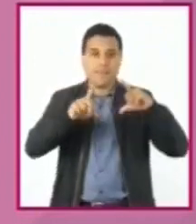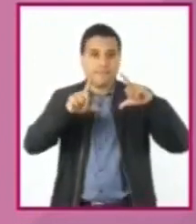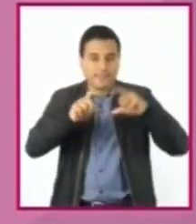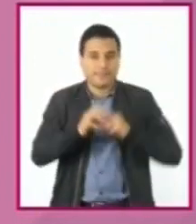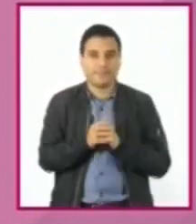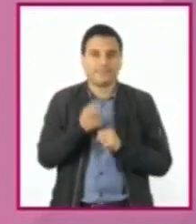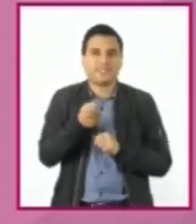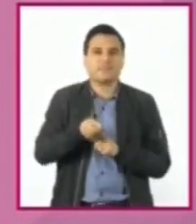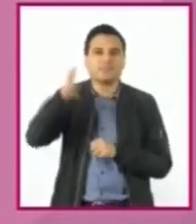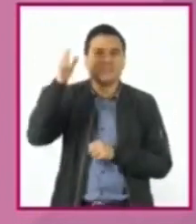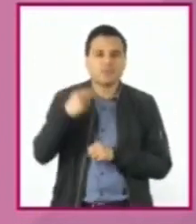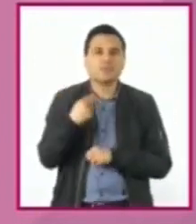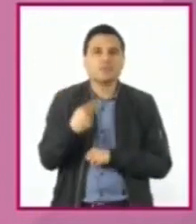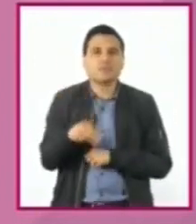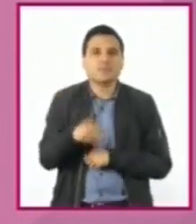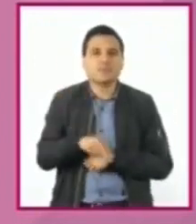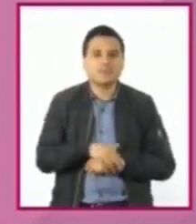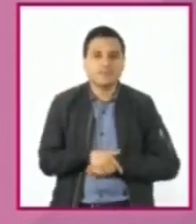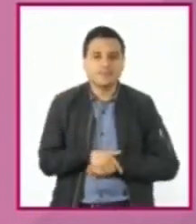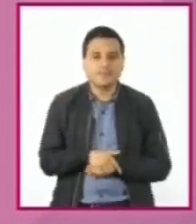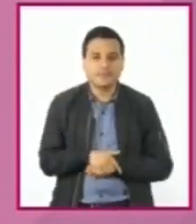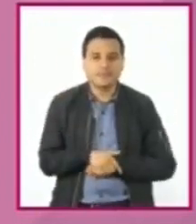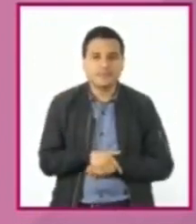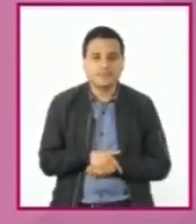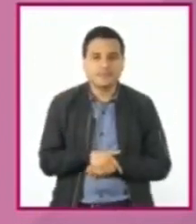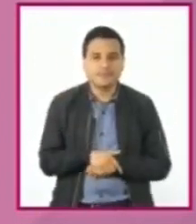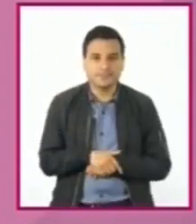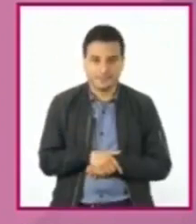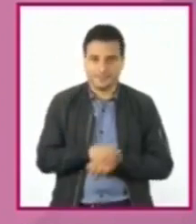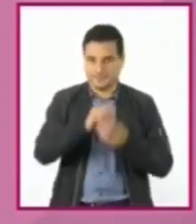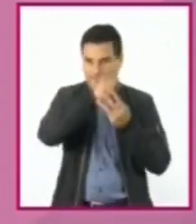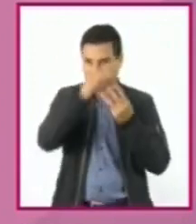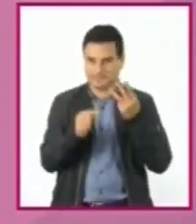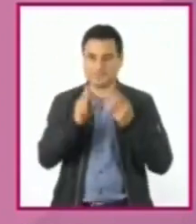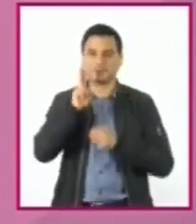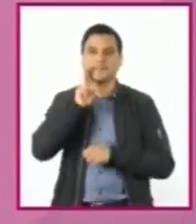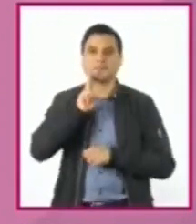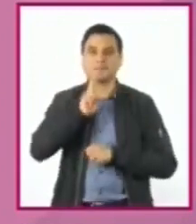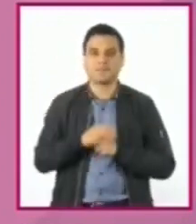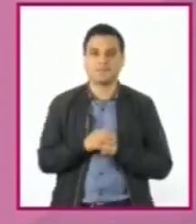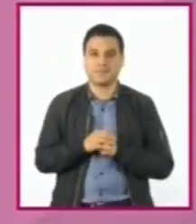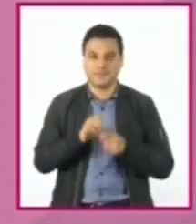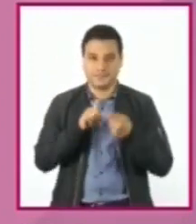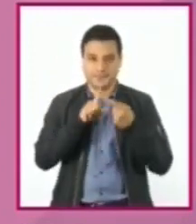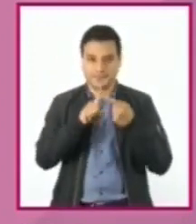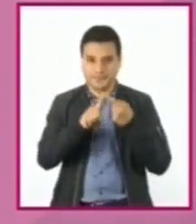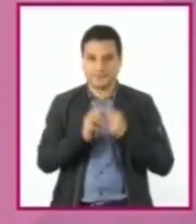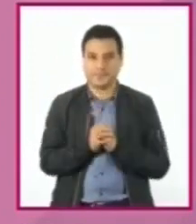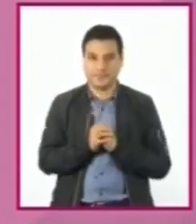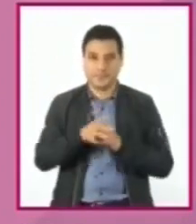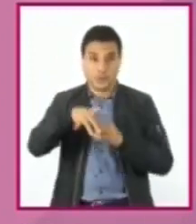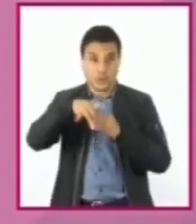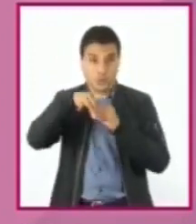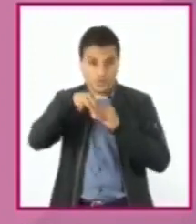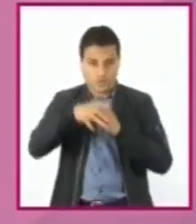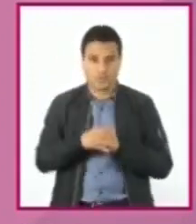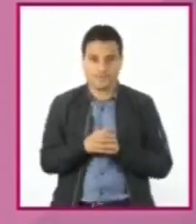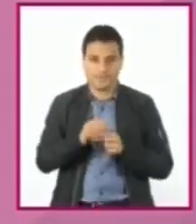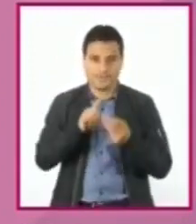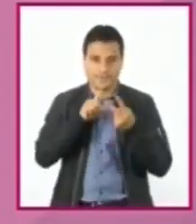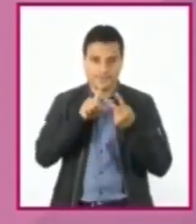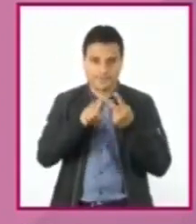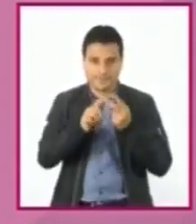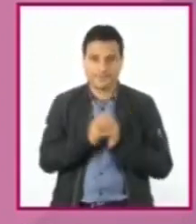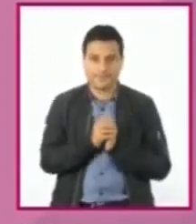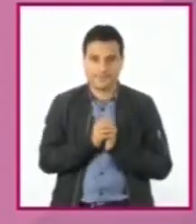artificial. ¿A qué forma de representación geográfica se refiere? A. Globo terráqueo.